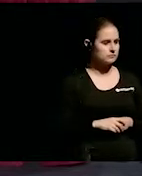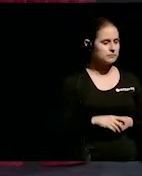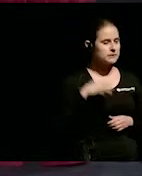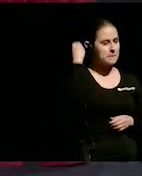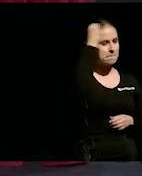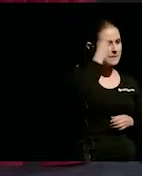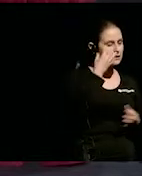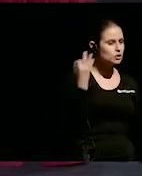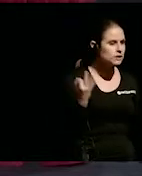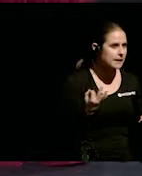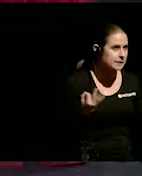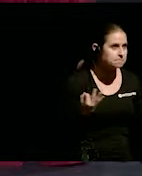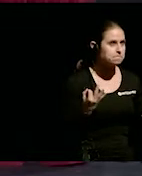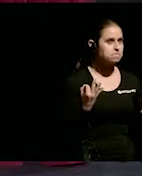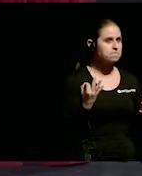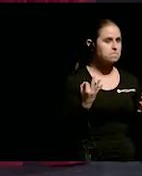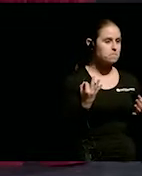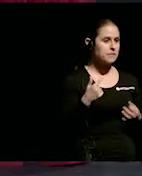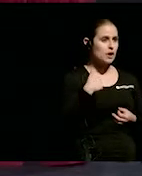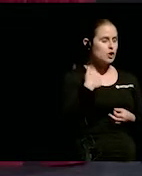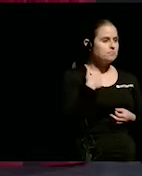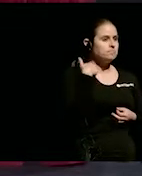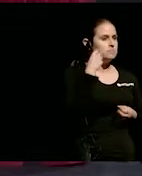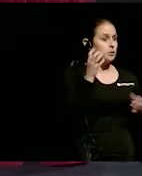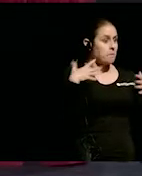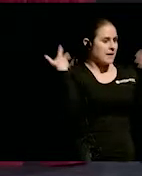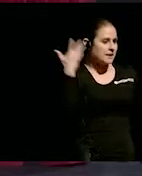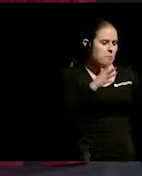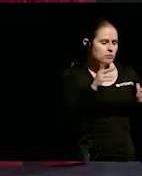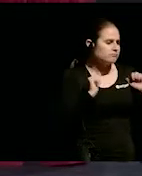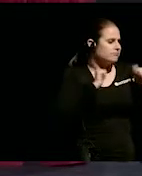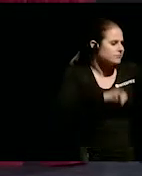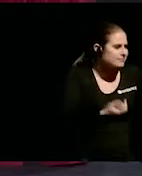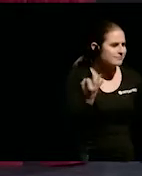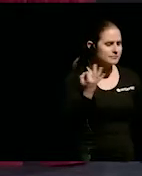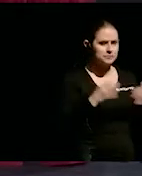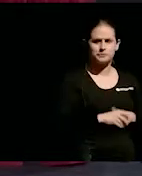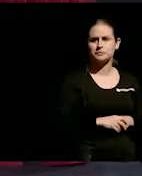Pienso que lo que más me sorprendió y me intrigó desde el comienzo fue